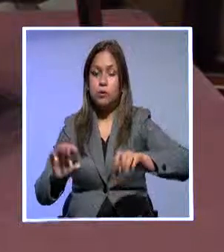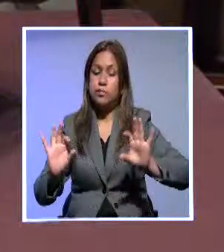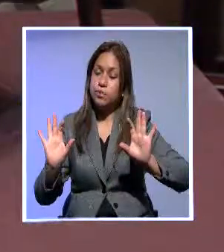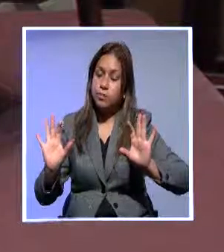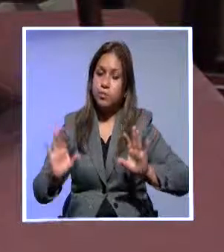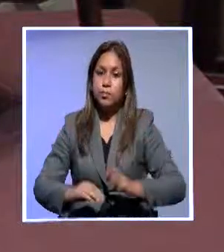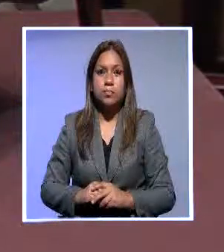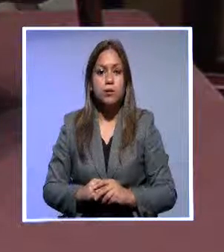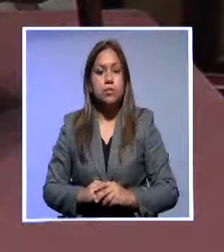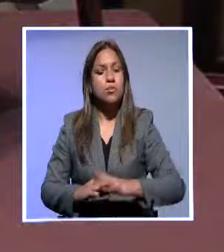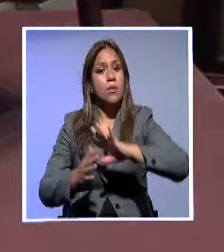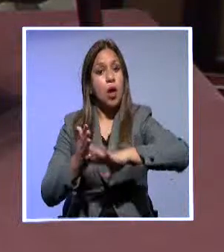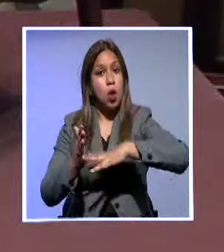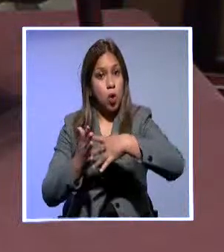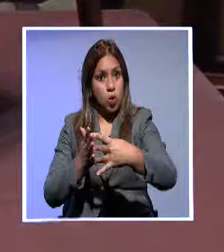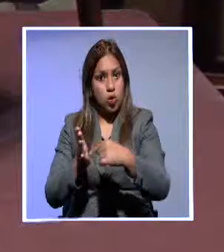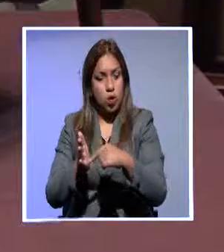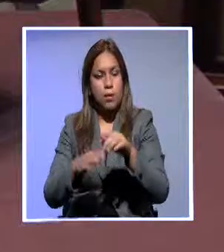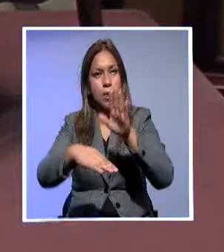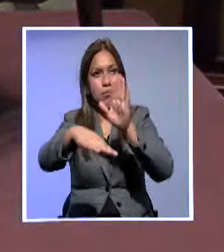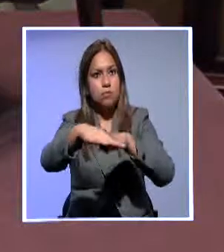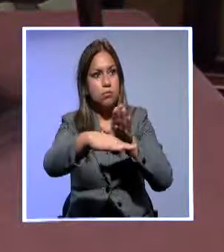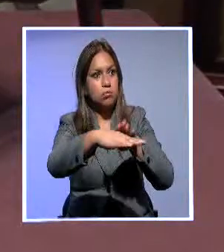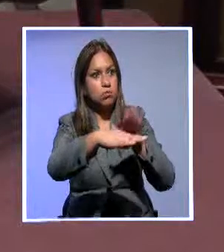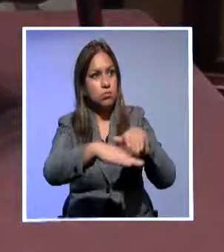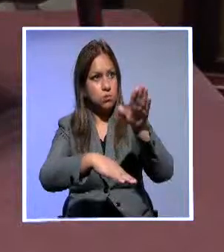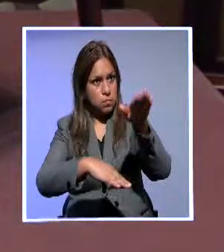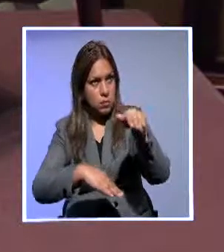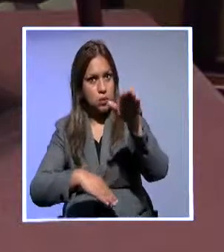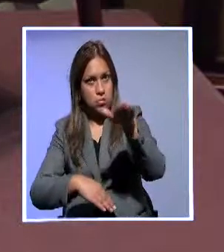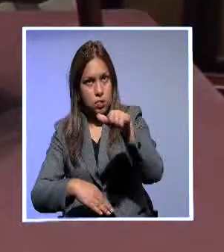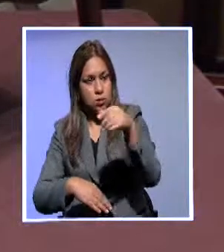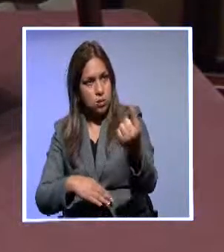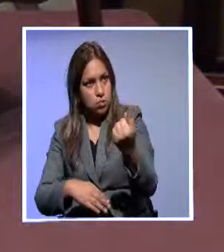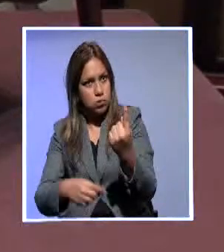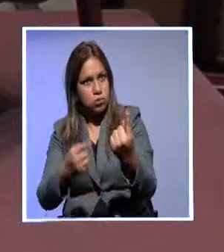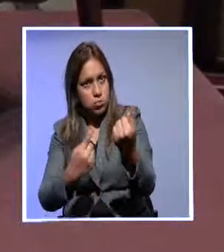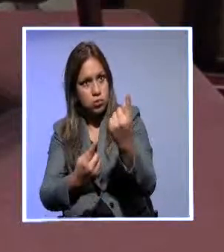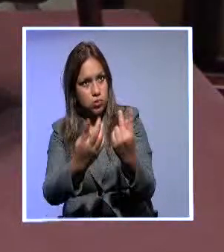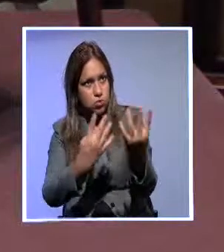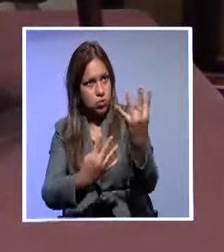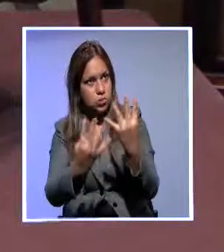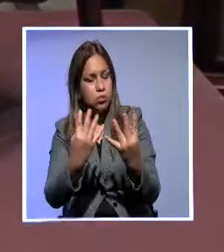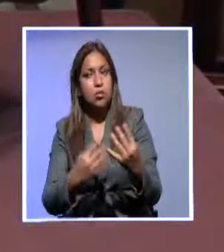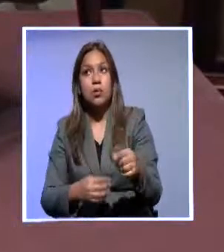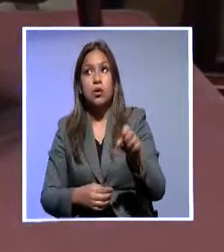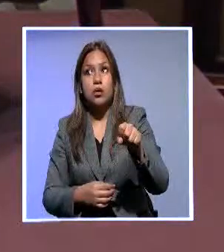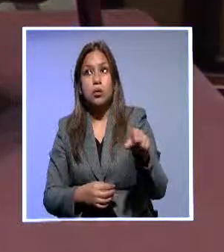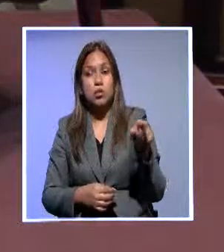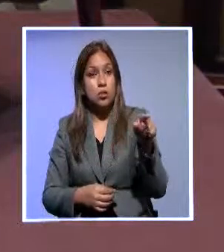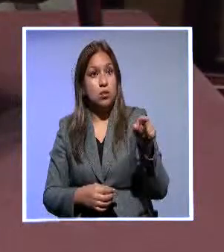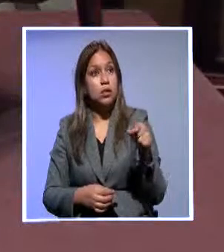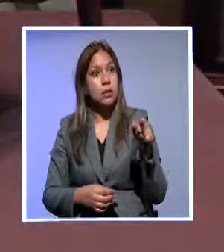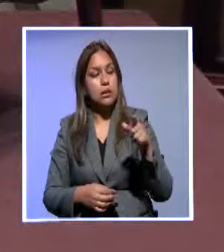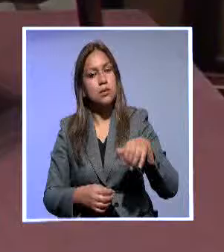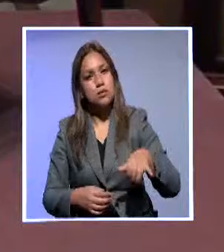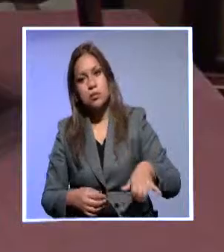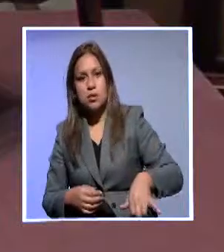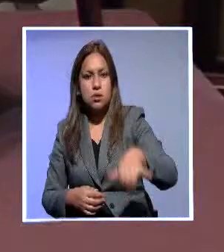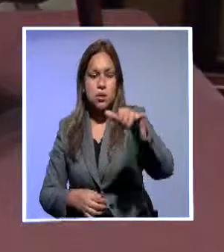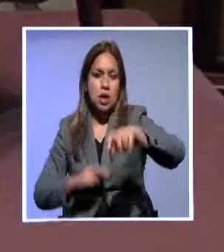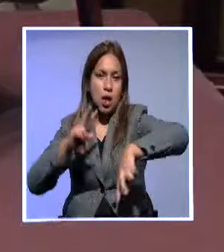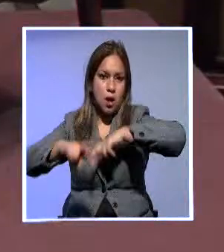el cronograma de comparecencias puntualmente por el este a continuación de la